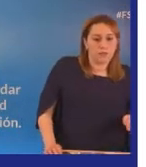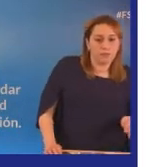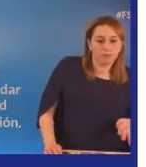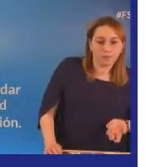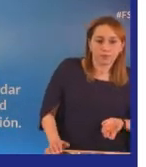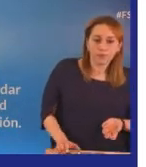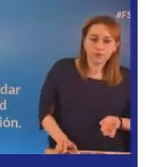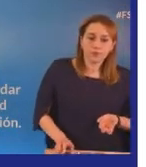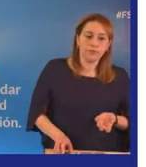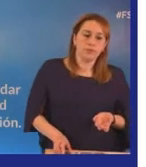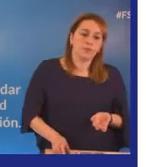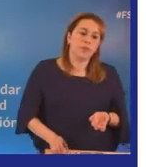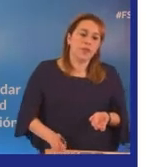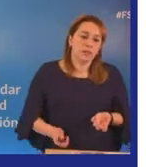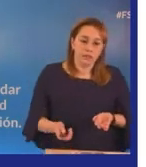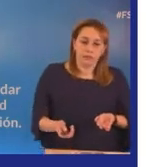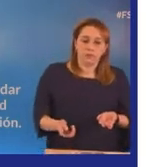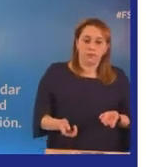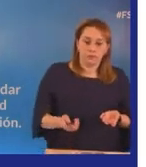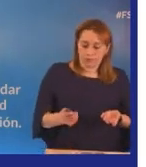ayuda.